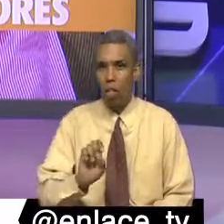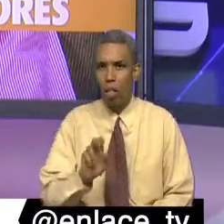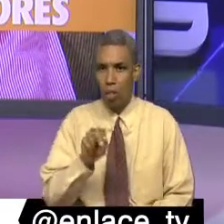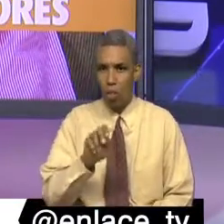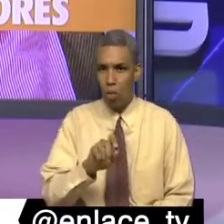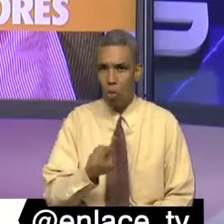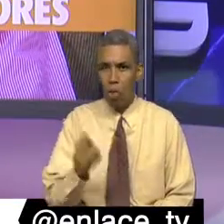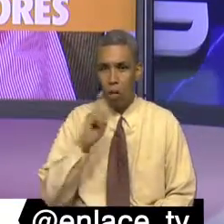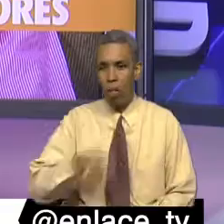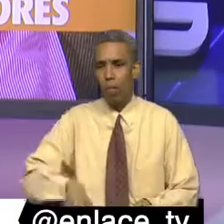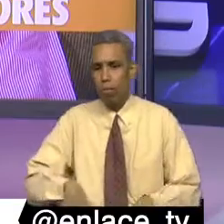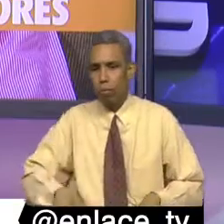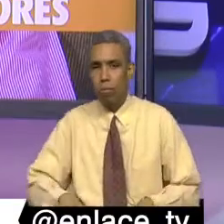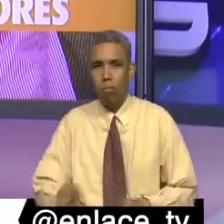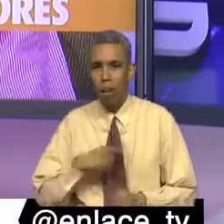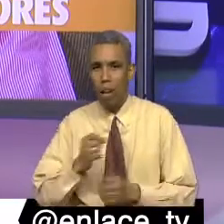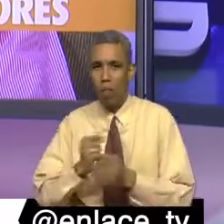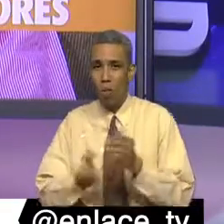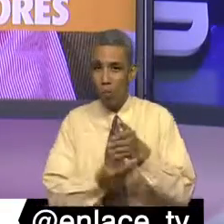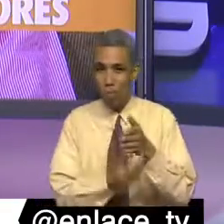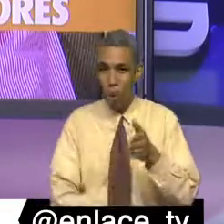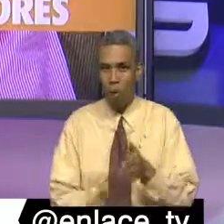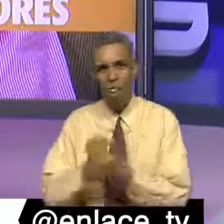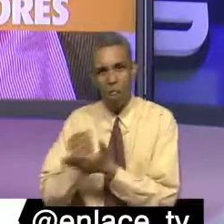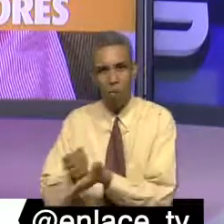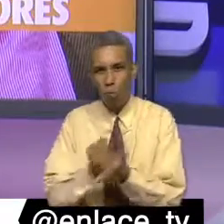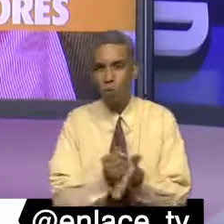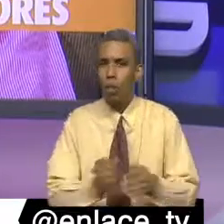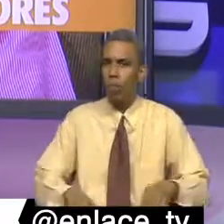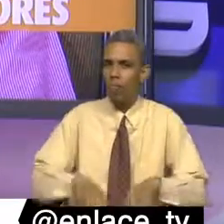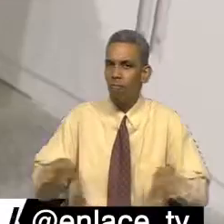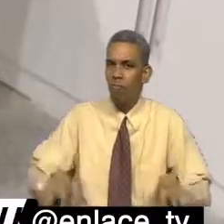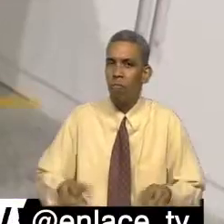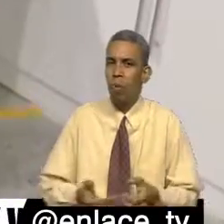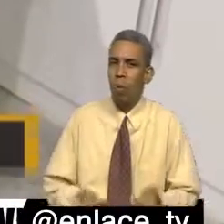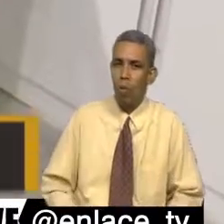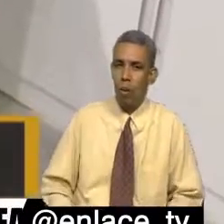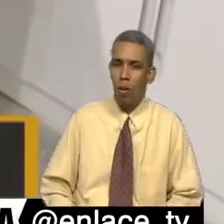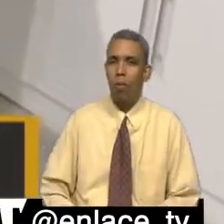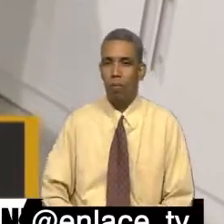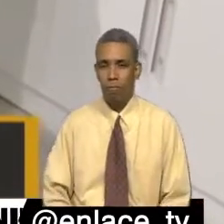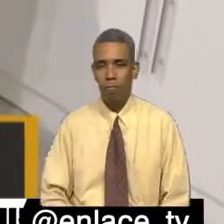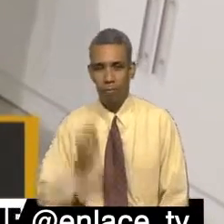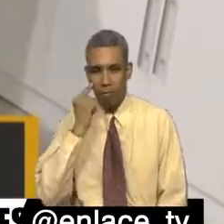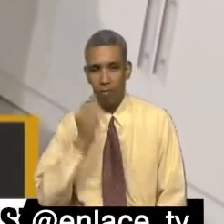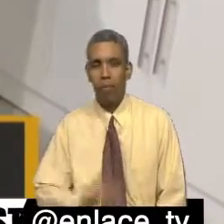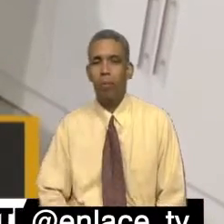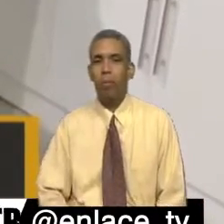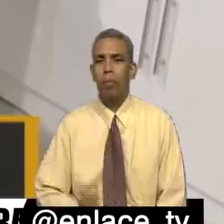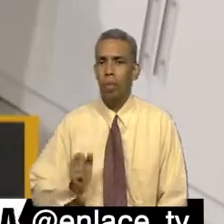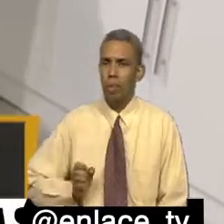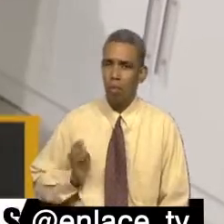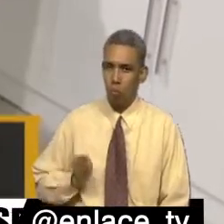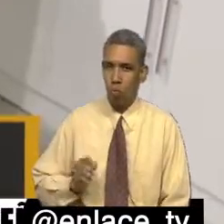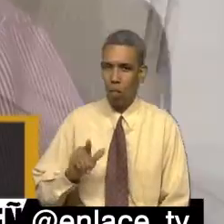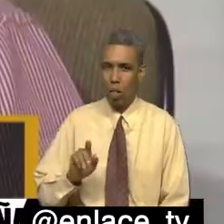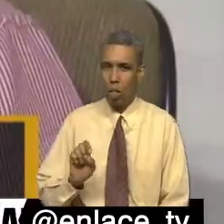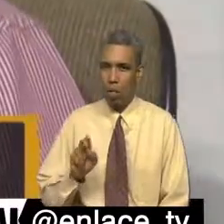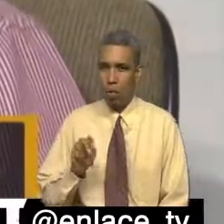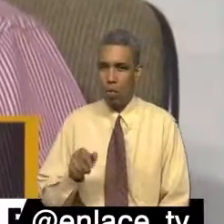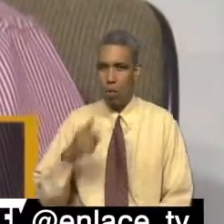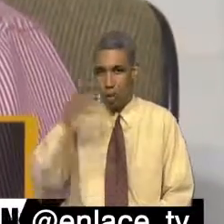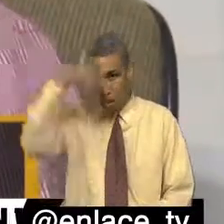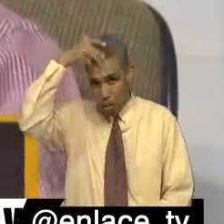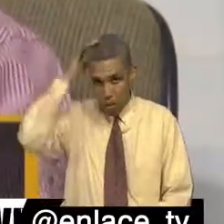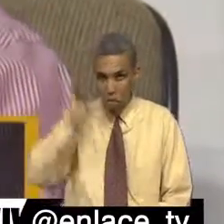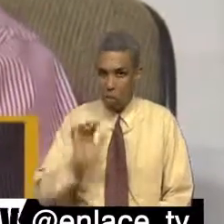llevar ayudas a los más necesitados del puerto petrolero. El Club de Leones Barranca Bermeja Monarca anunció para el próximo 18 de noviembre una